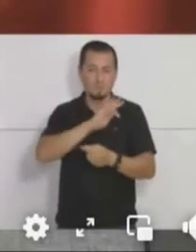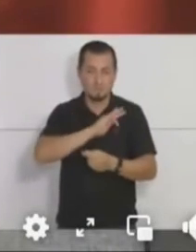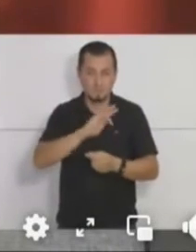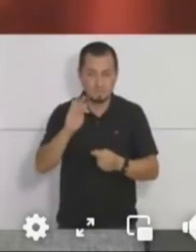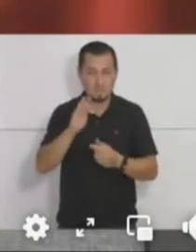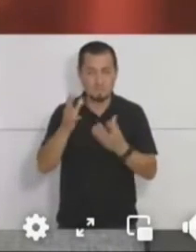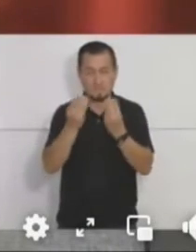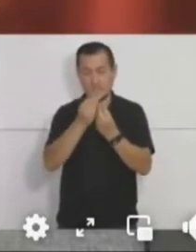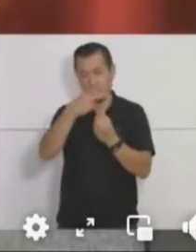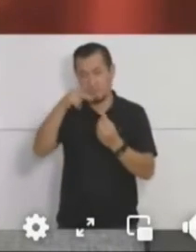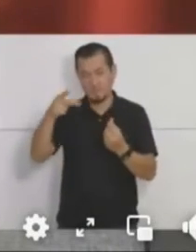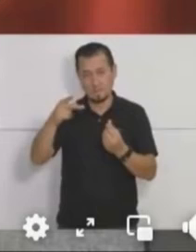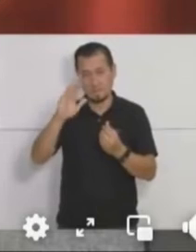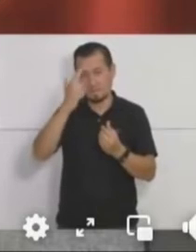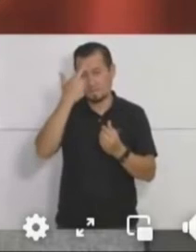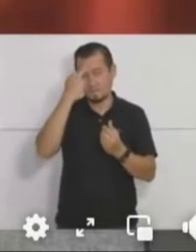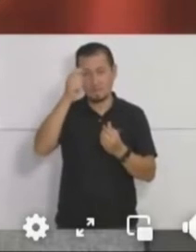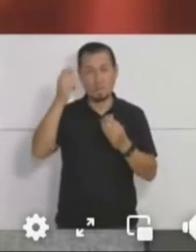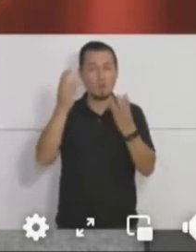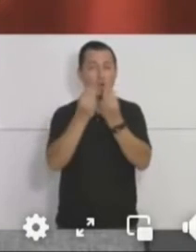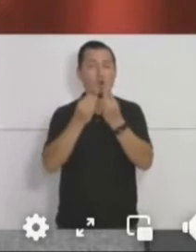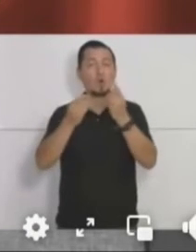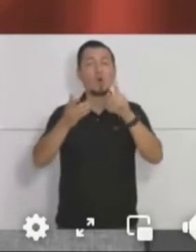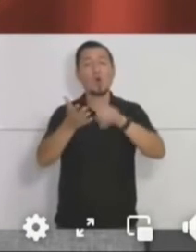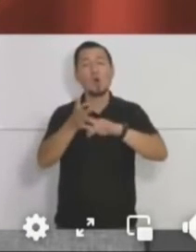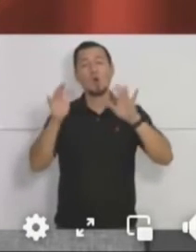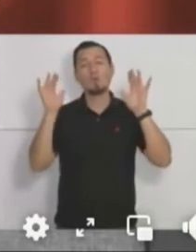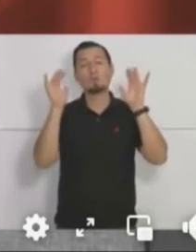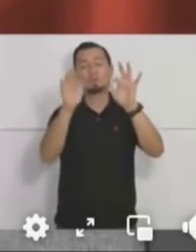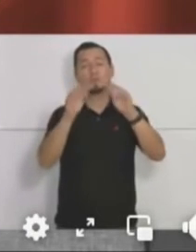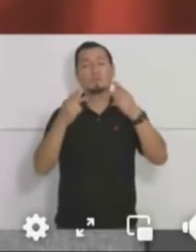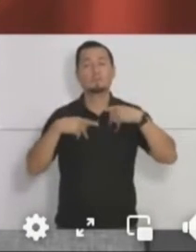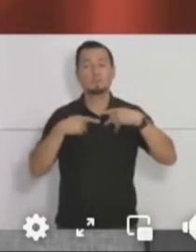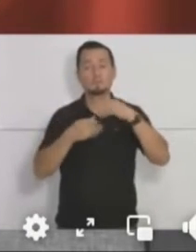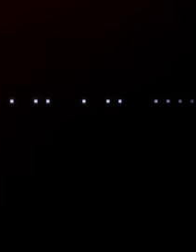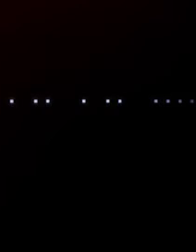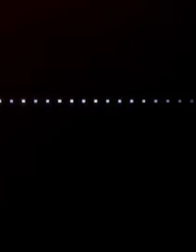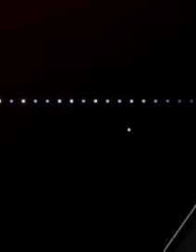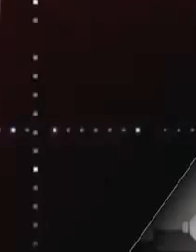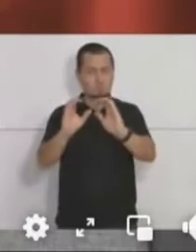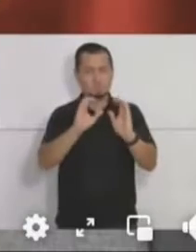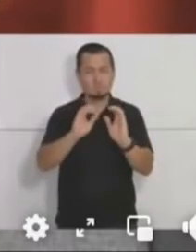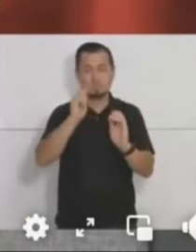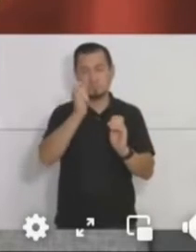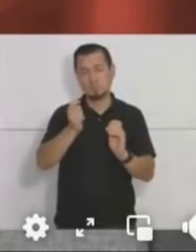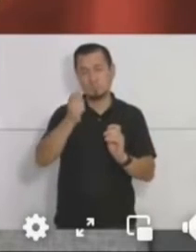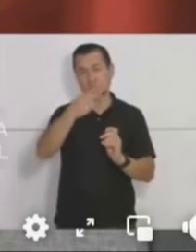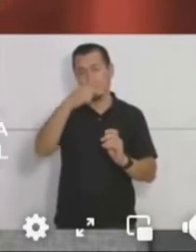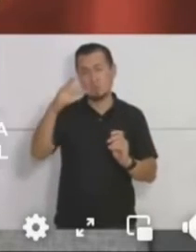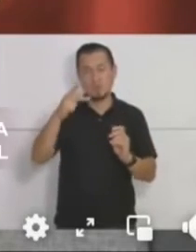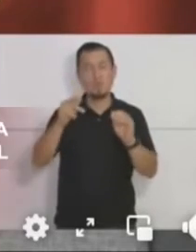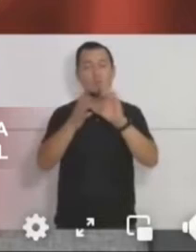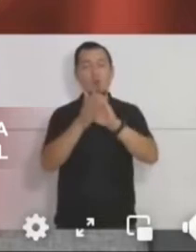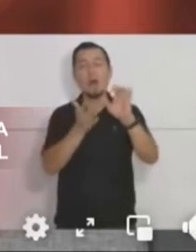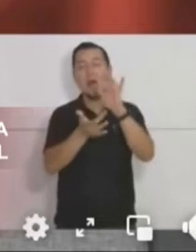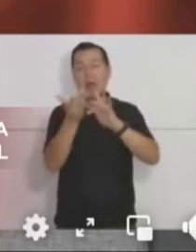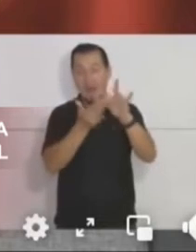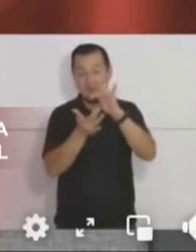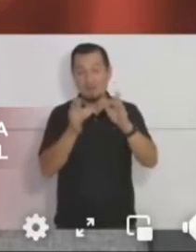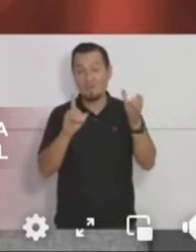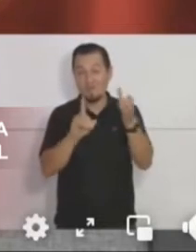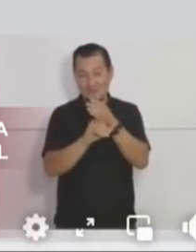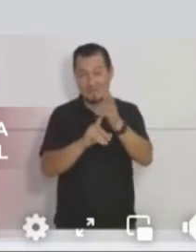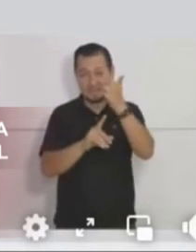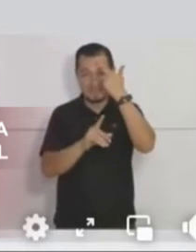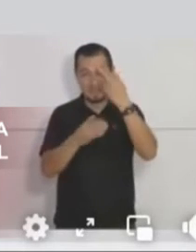Casillas, informó que los bares y antros se reactivarán, explica la funcionaria. La reactivación de los antros y bares,